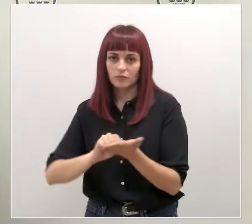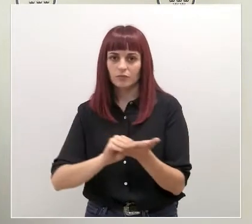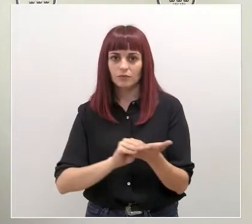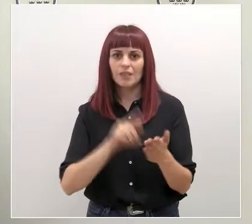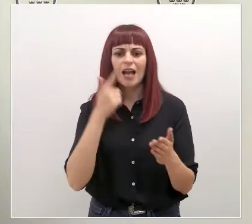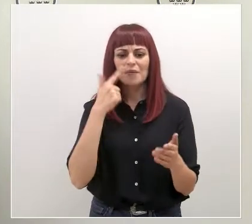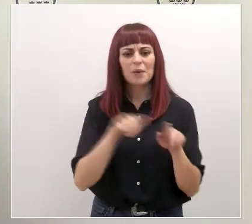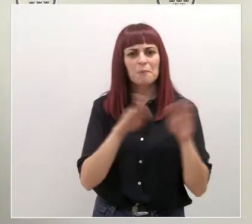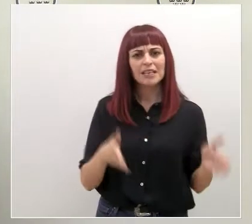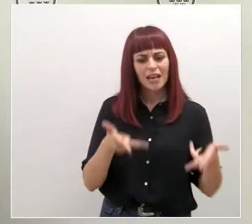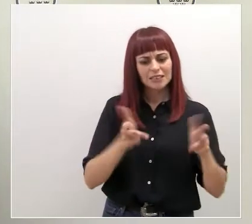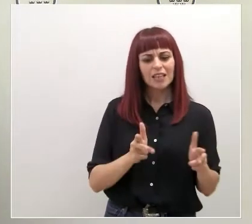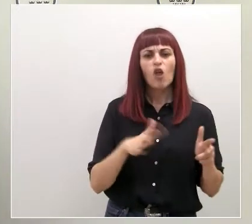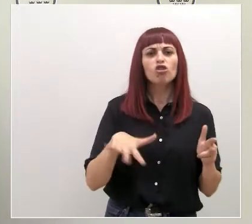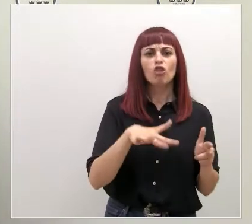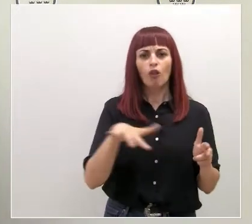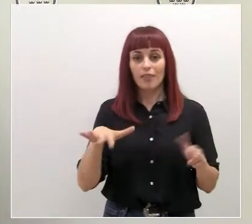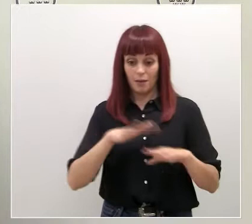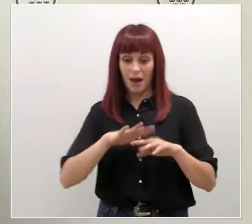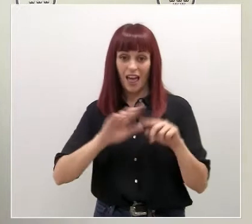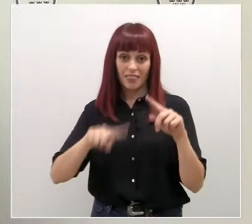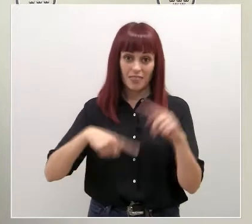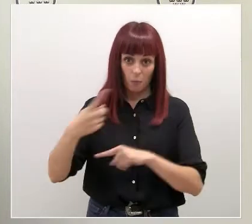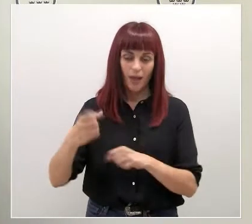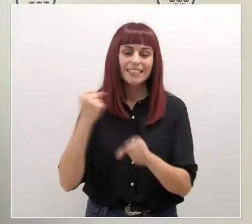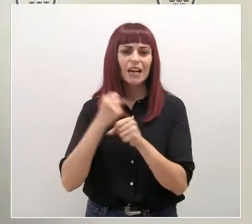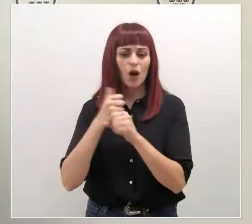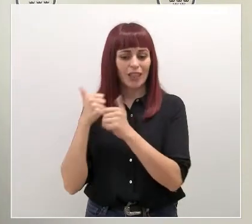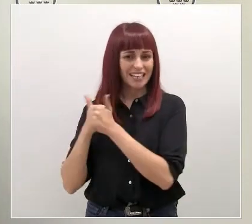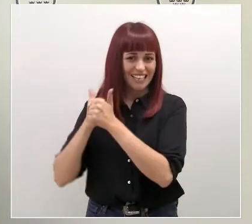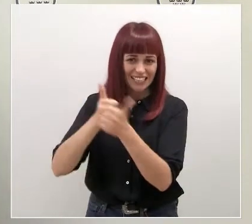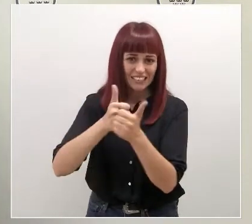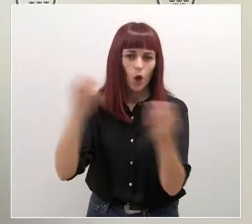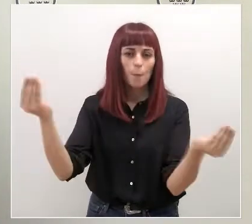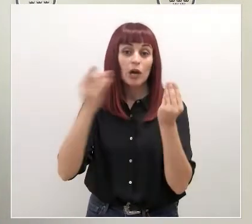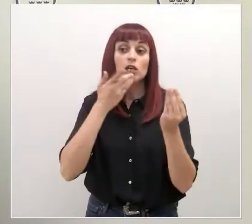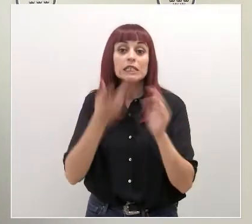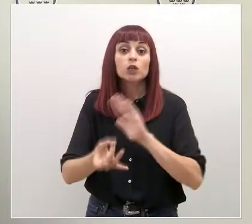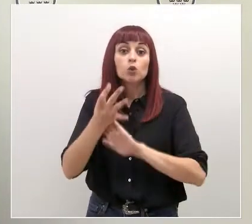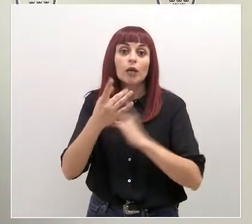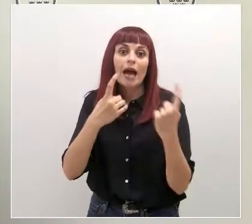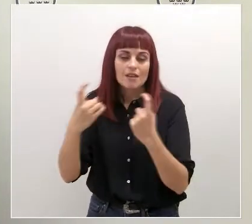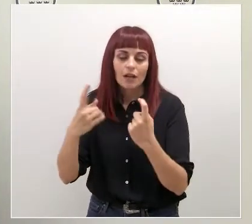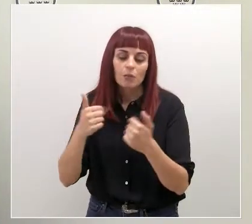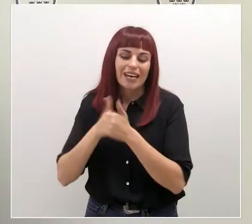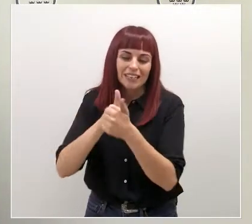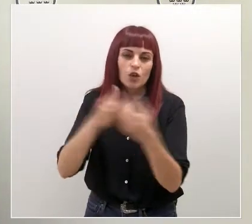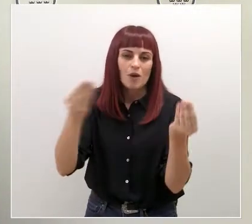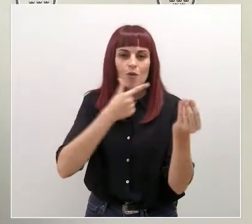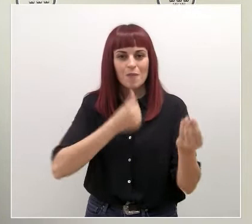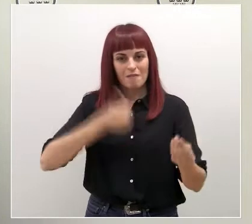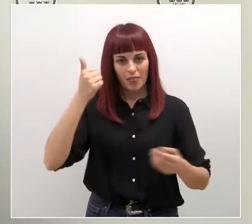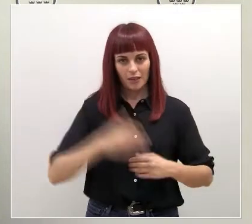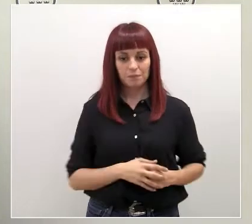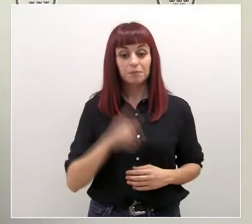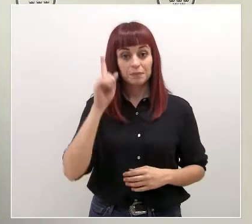la mesa en la que se hayan sentado para facilitar las labores de rastreo en caso de ser necesario. También